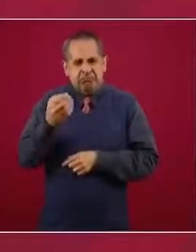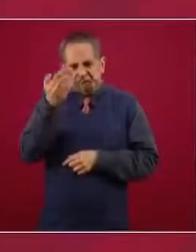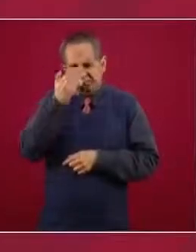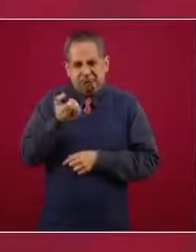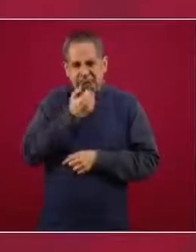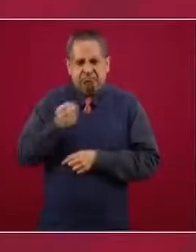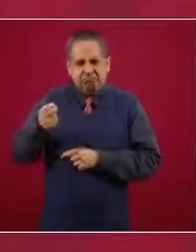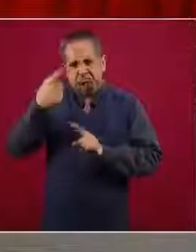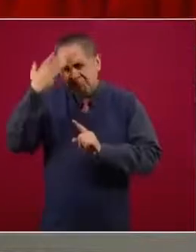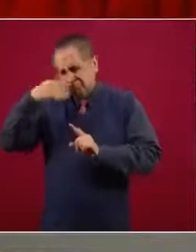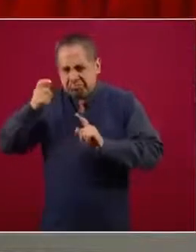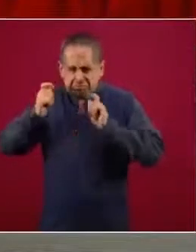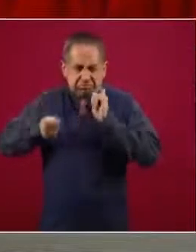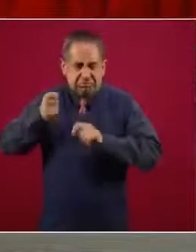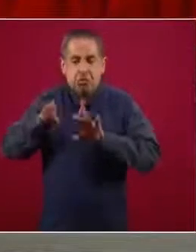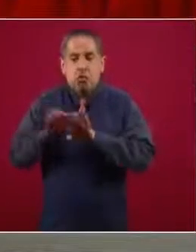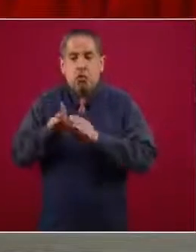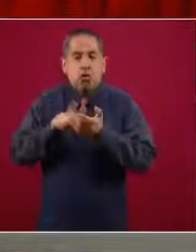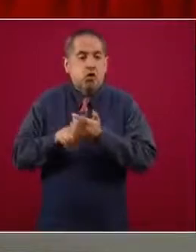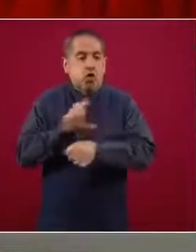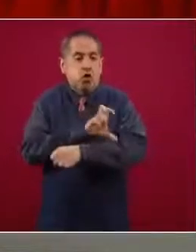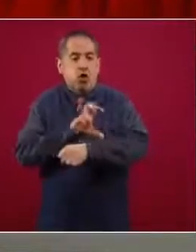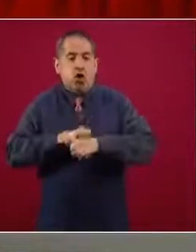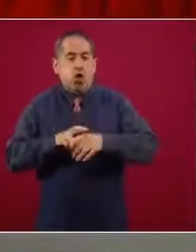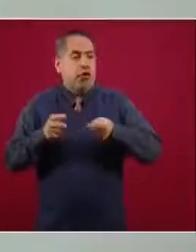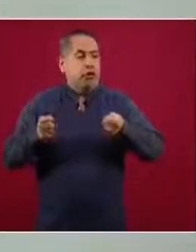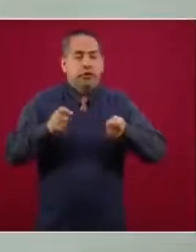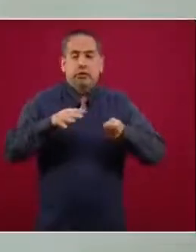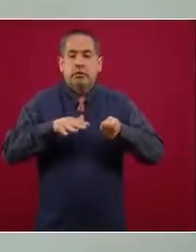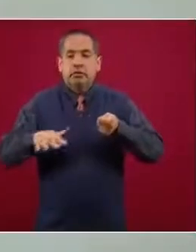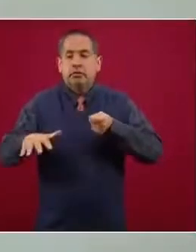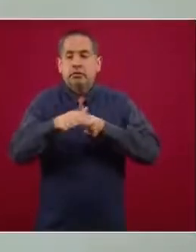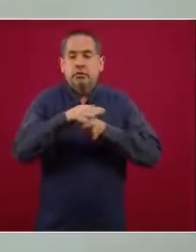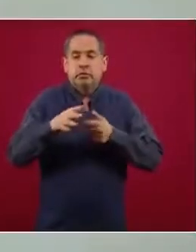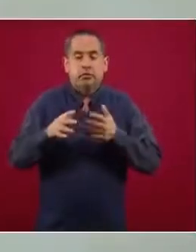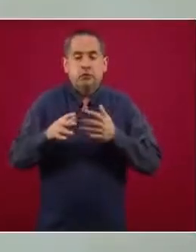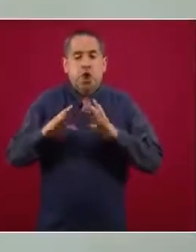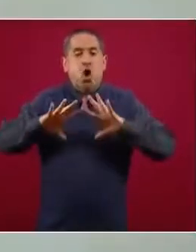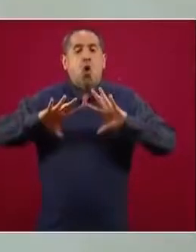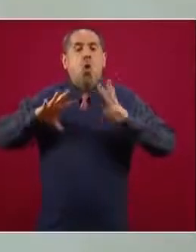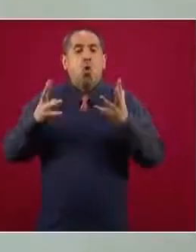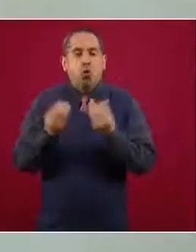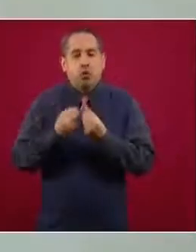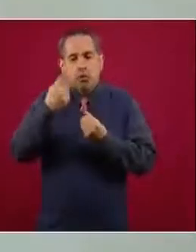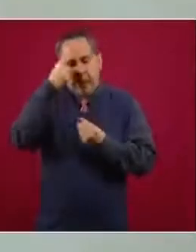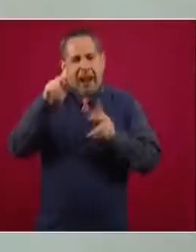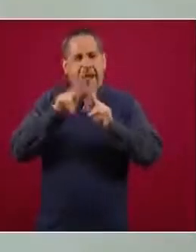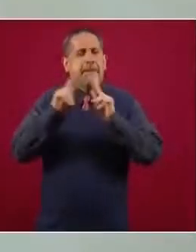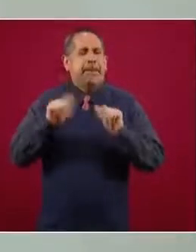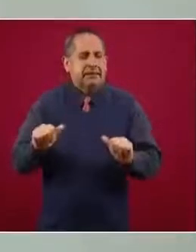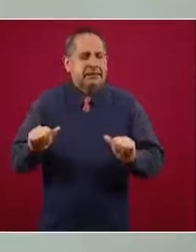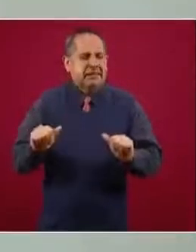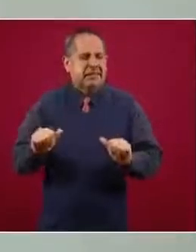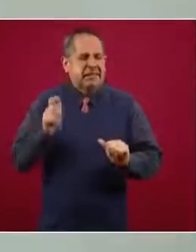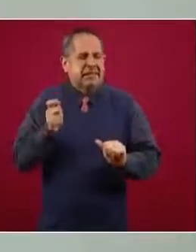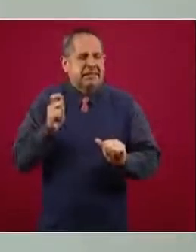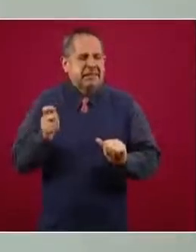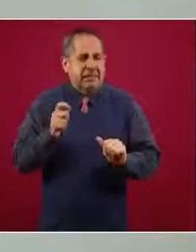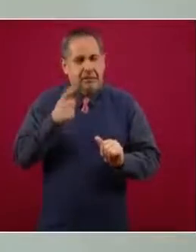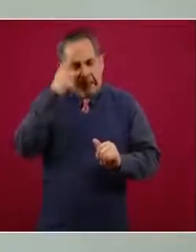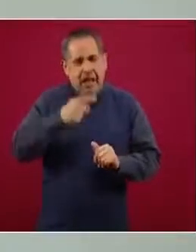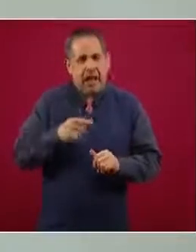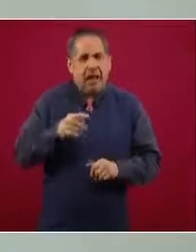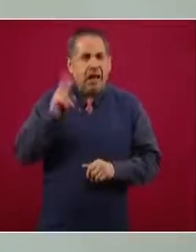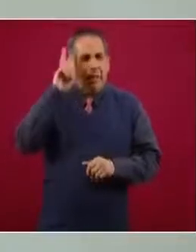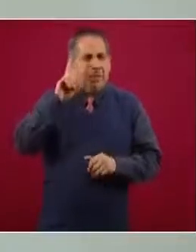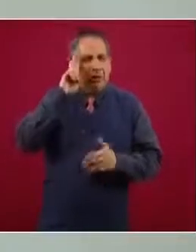fundamental, protagonista, es en la coordinación del Juntos por la Paz, el Programa Nacional contra las